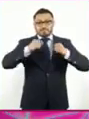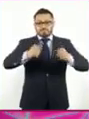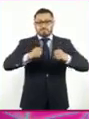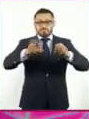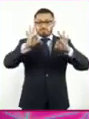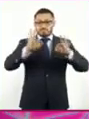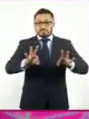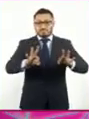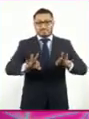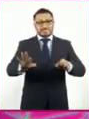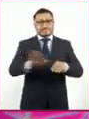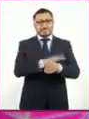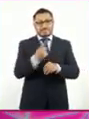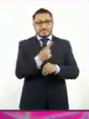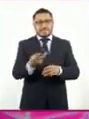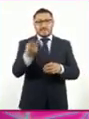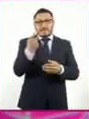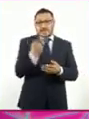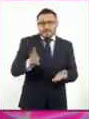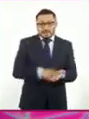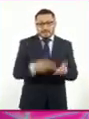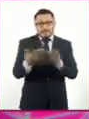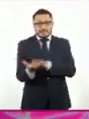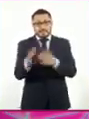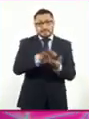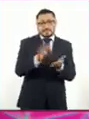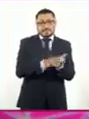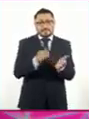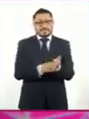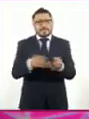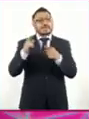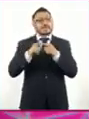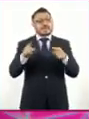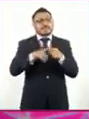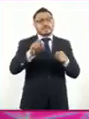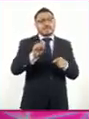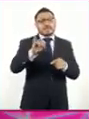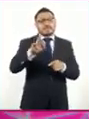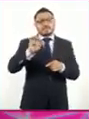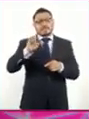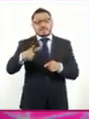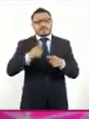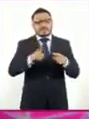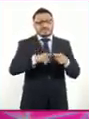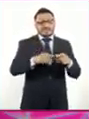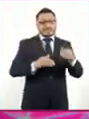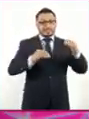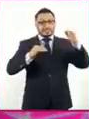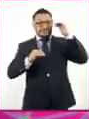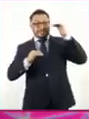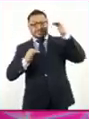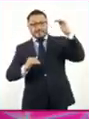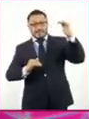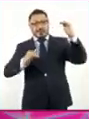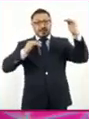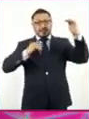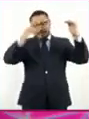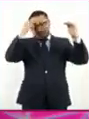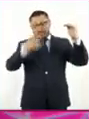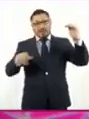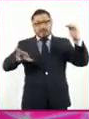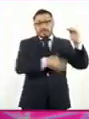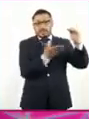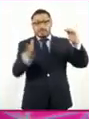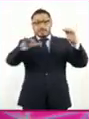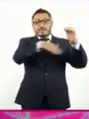precisión, pues las dos caras de la hoja se imprimen en cireles distintos, colocados a distintas alturas, para permitir que el papel